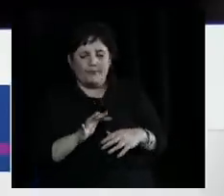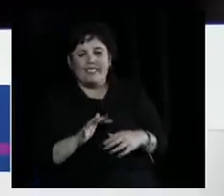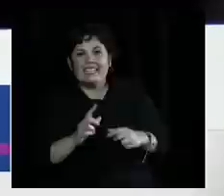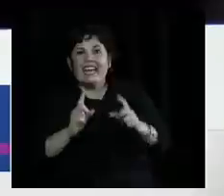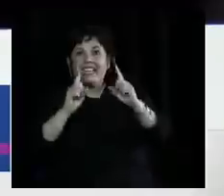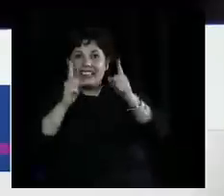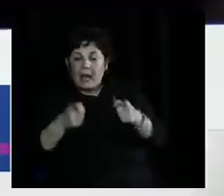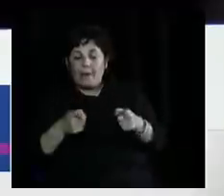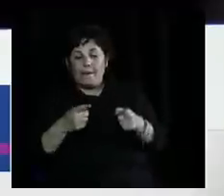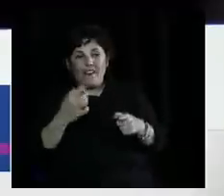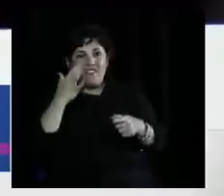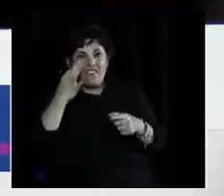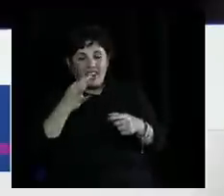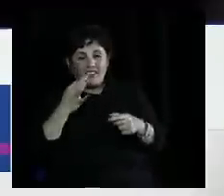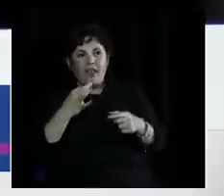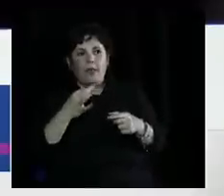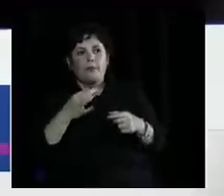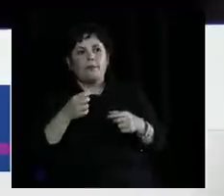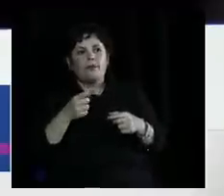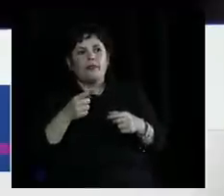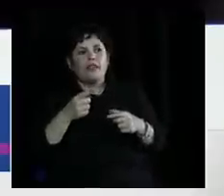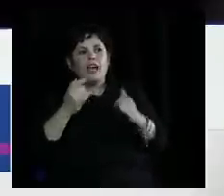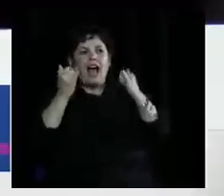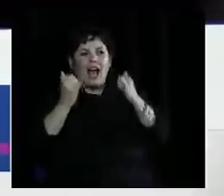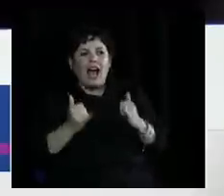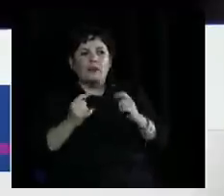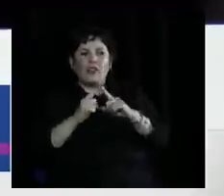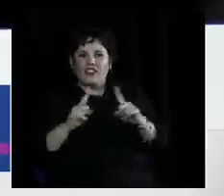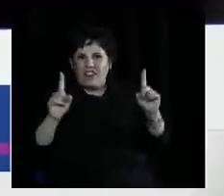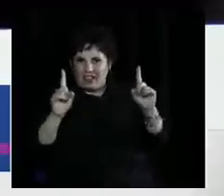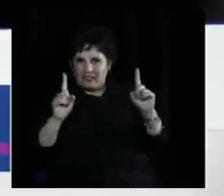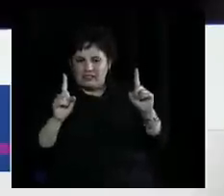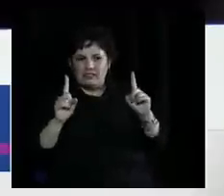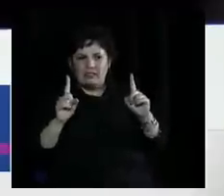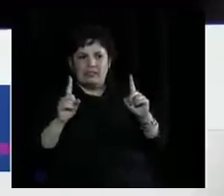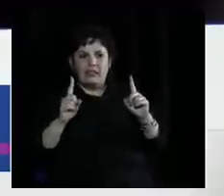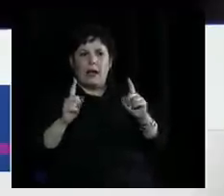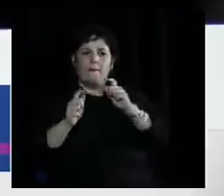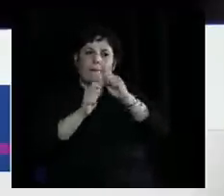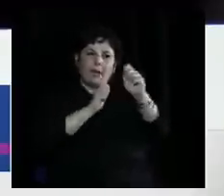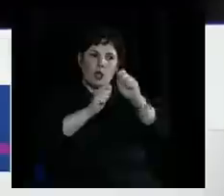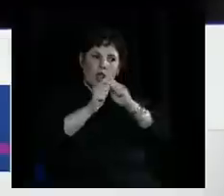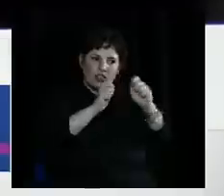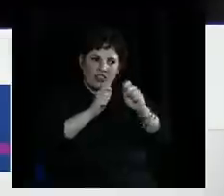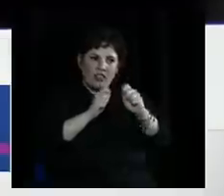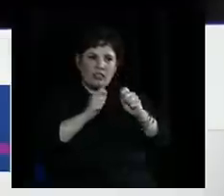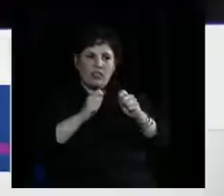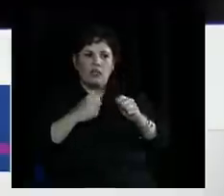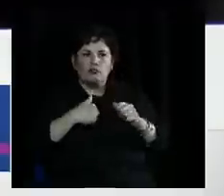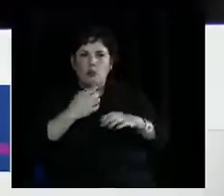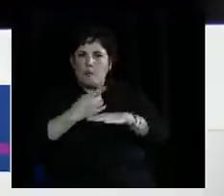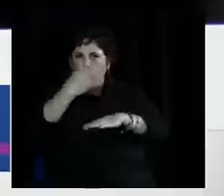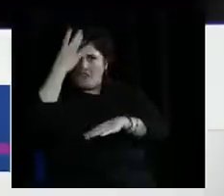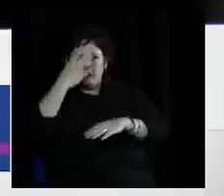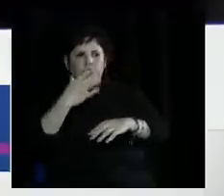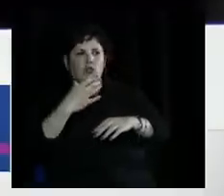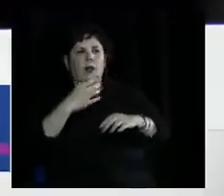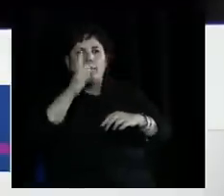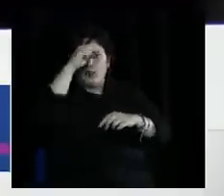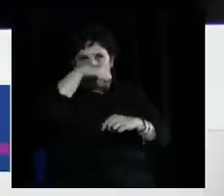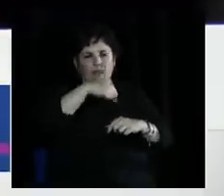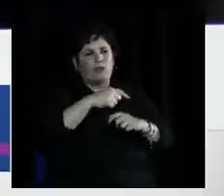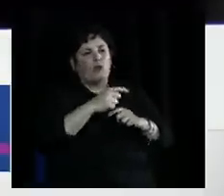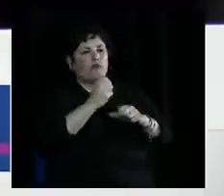También es cierto que hay una diferencia muy grande entre los periodistas que ejercen su profesión en medios de